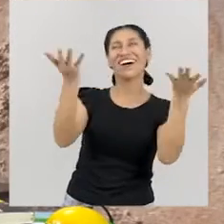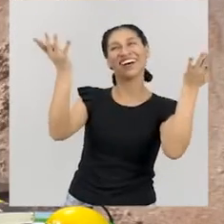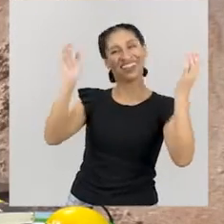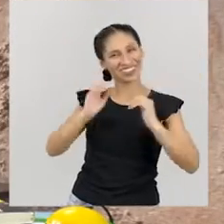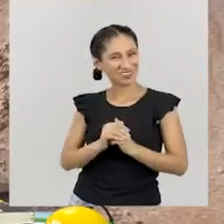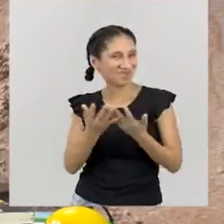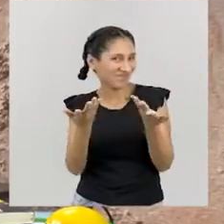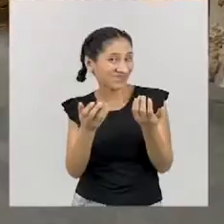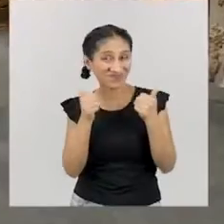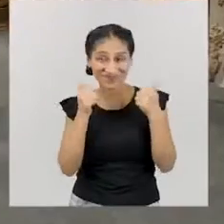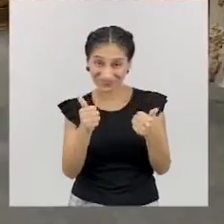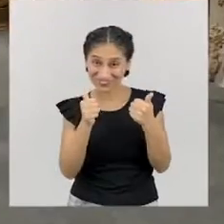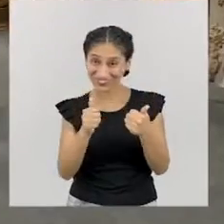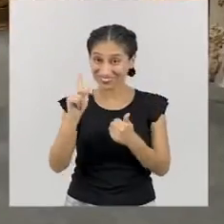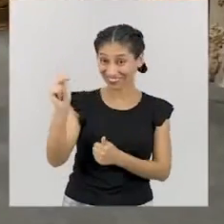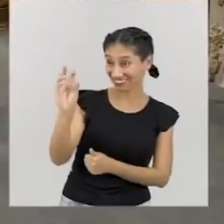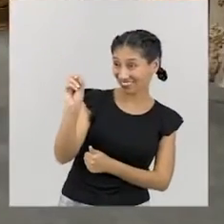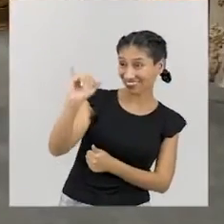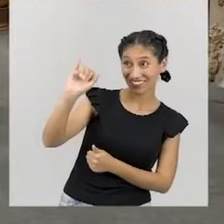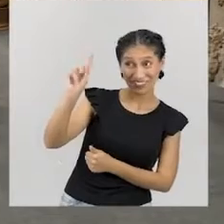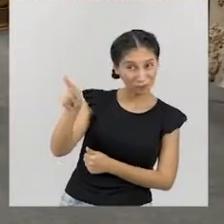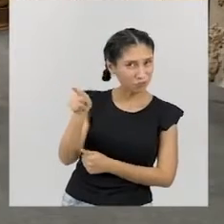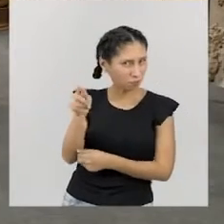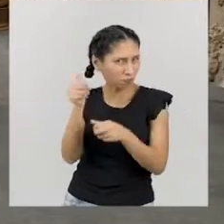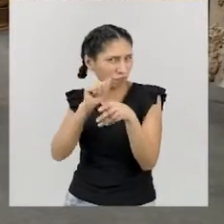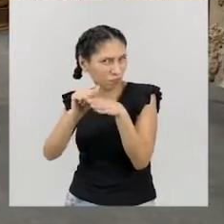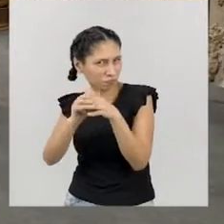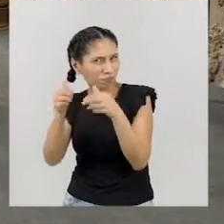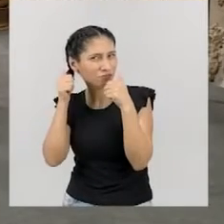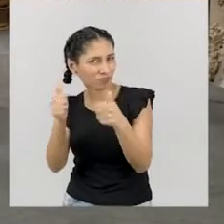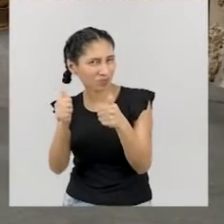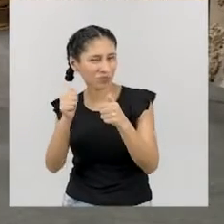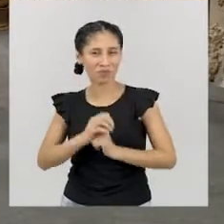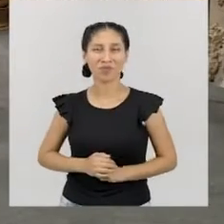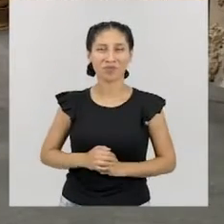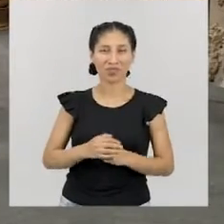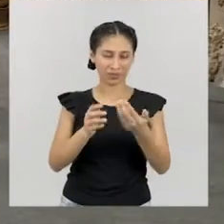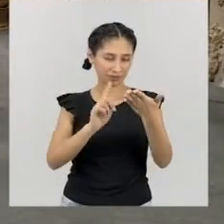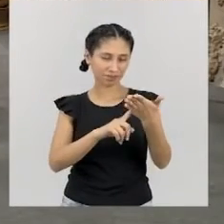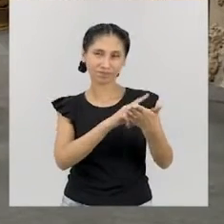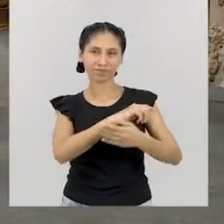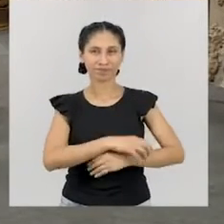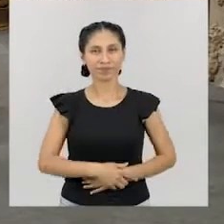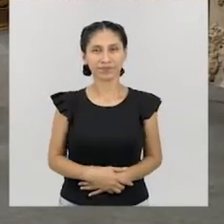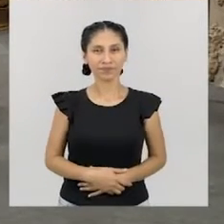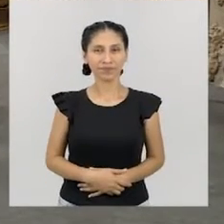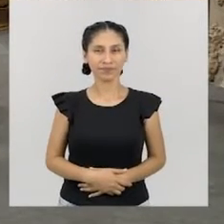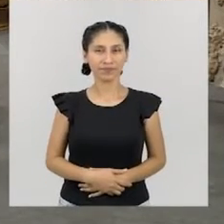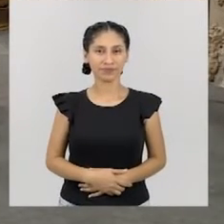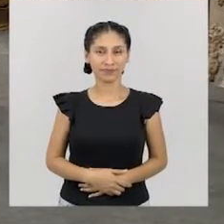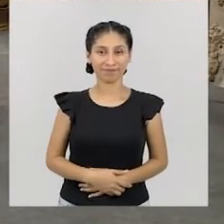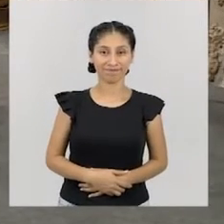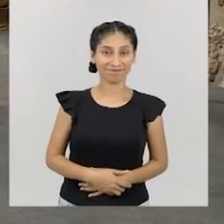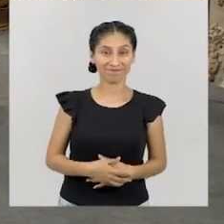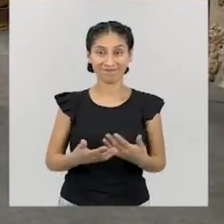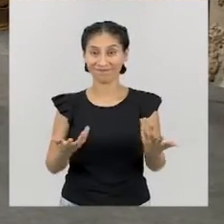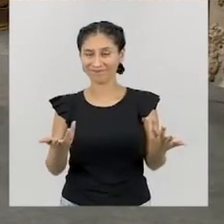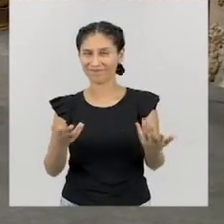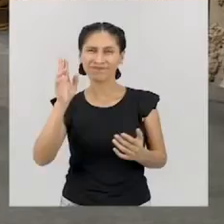profesor. Ah. Muy bien, Cori. Es genial que ya estés practicando sobre las características internas de los textos.